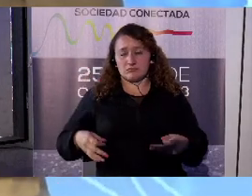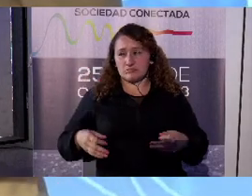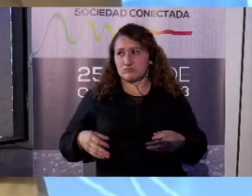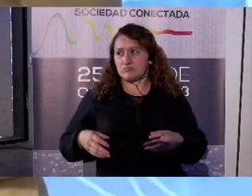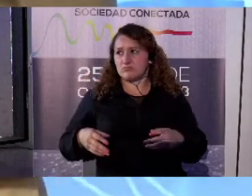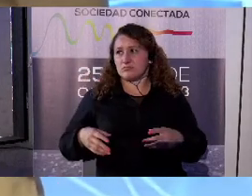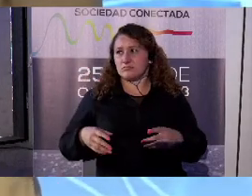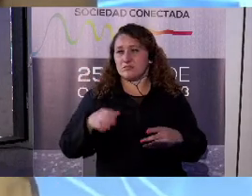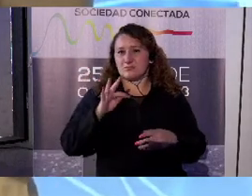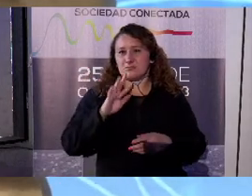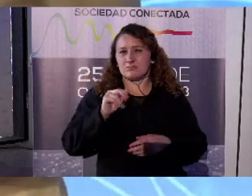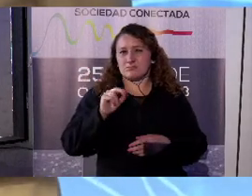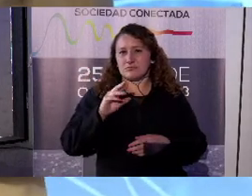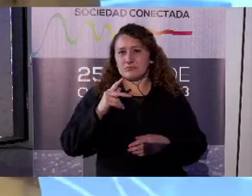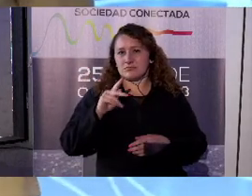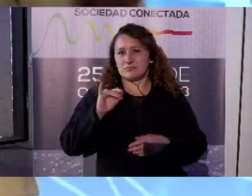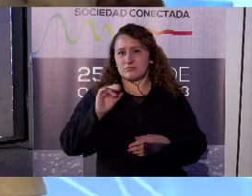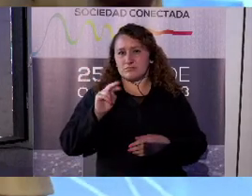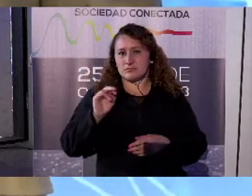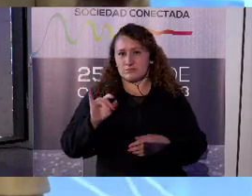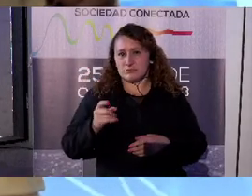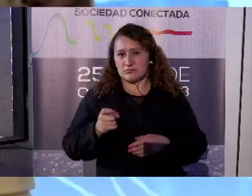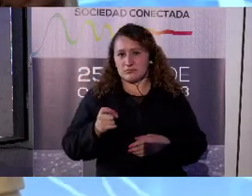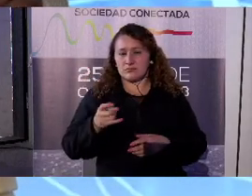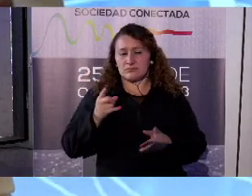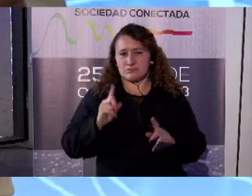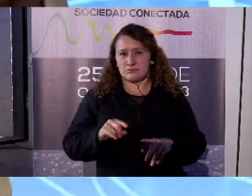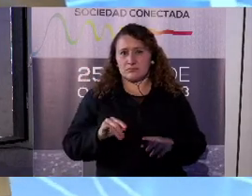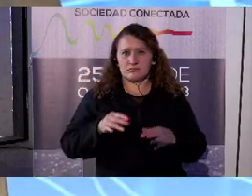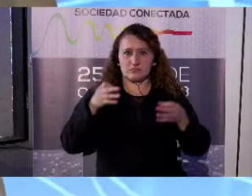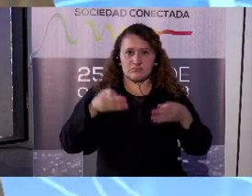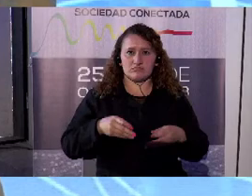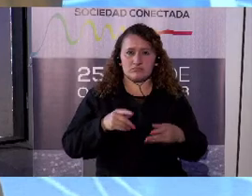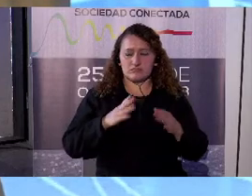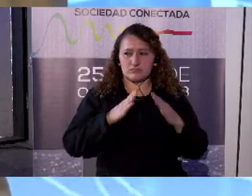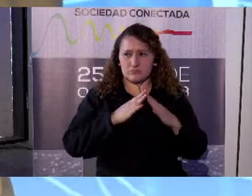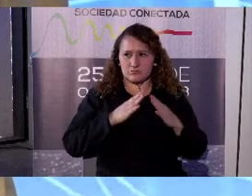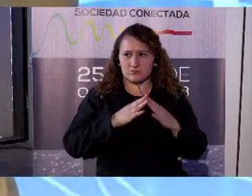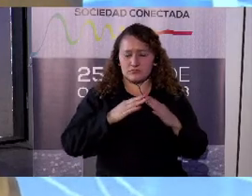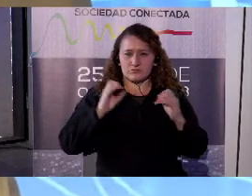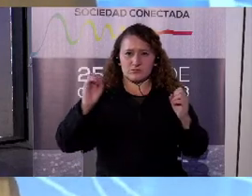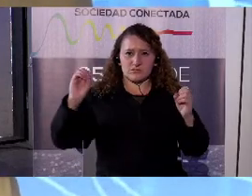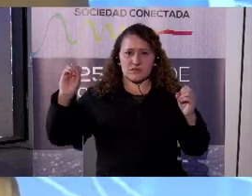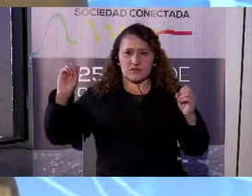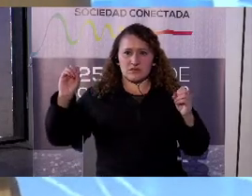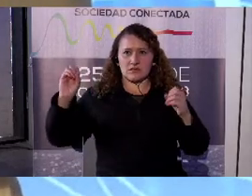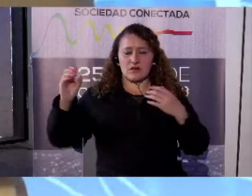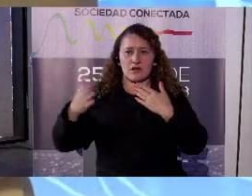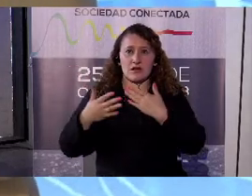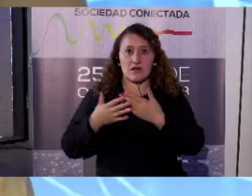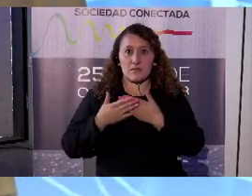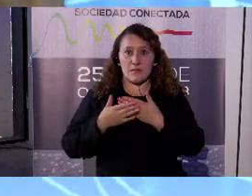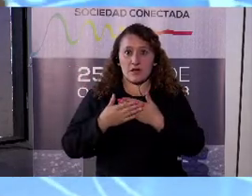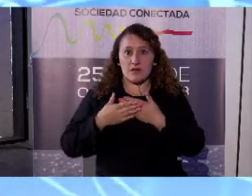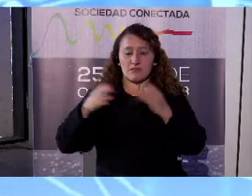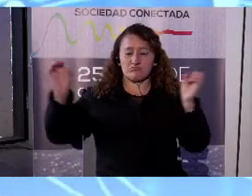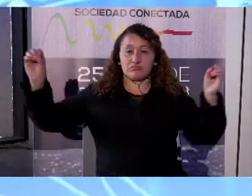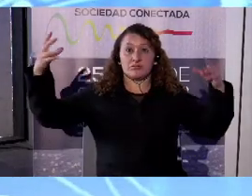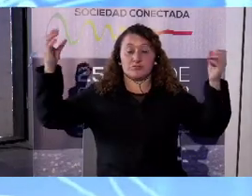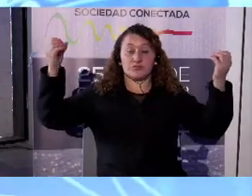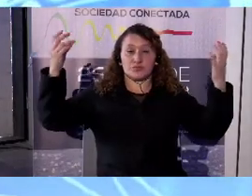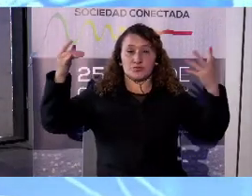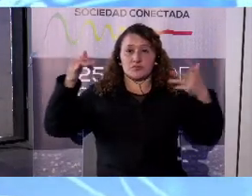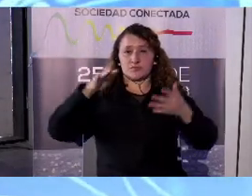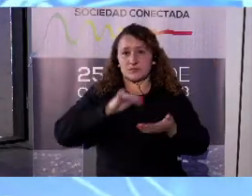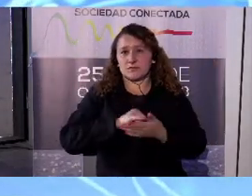y de tracking por ejemplo hay sistemas de seguridad en casa sistemas de alarma que están utilizando como respaldo la red de